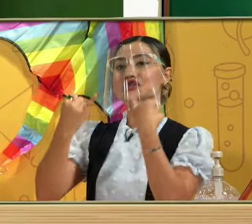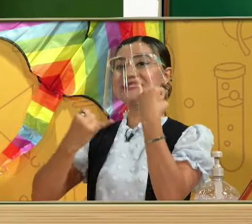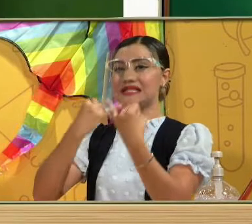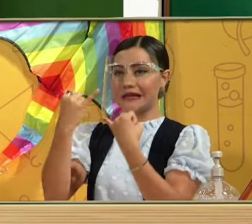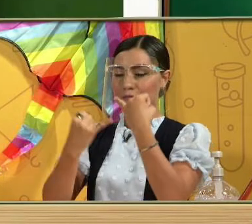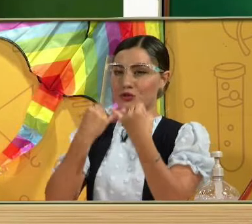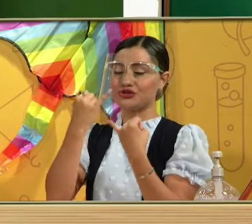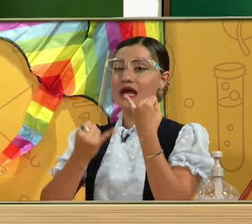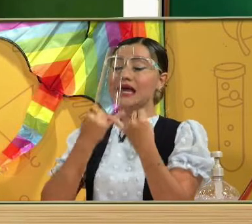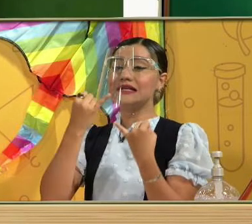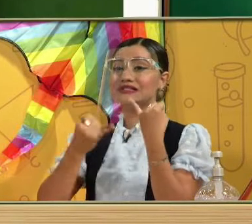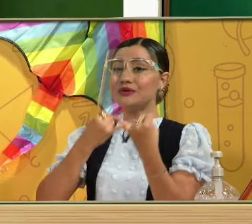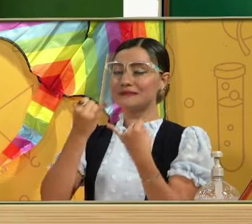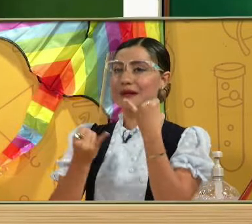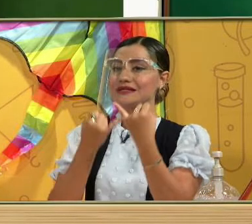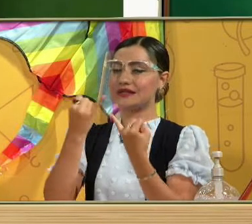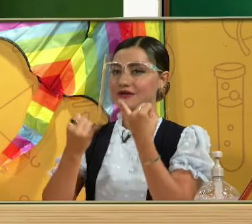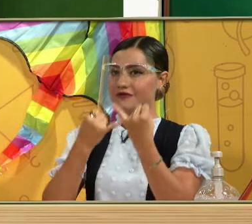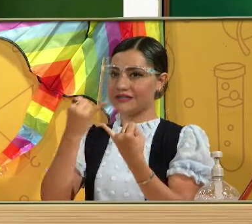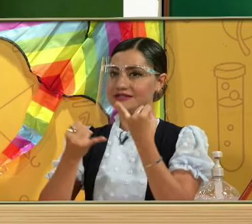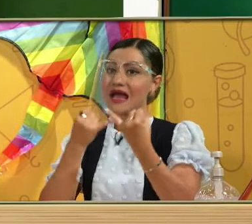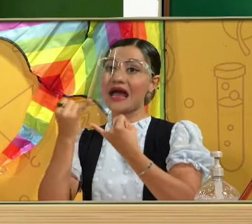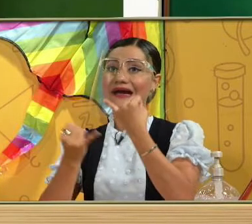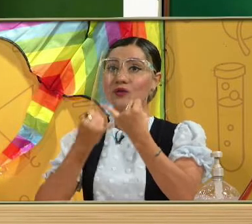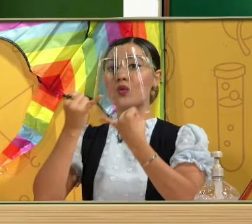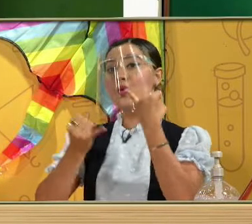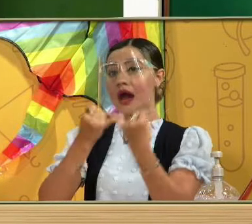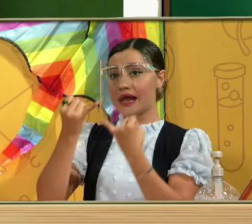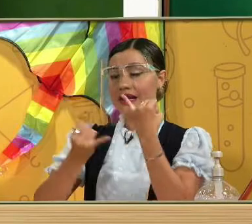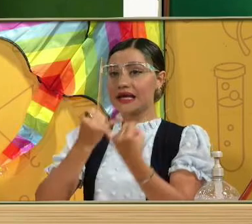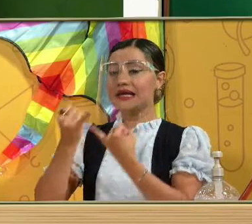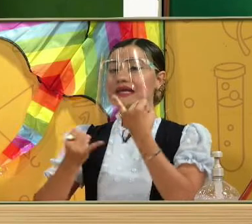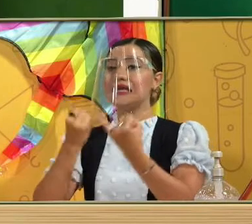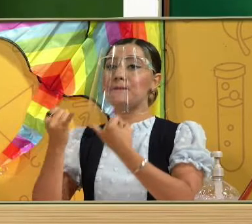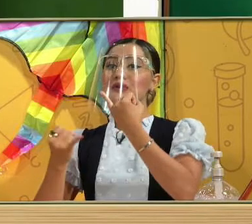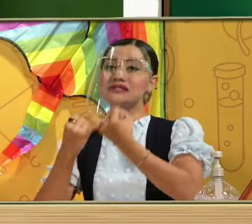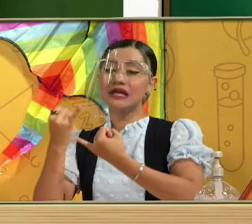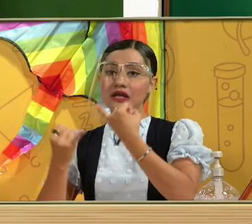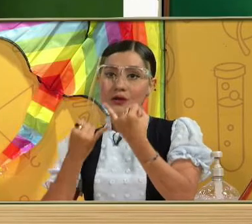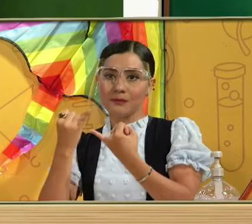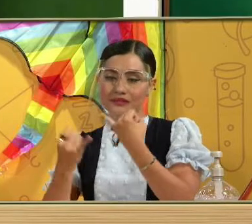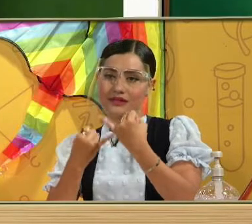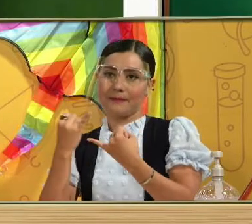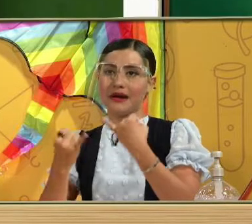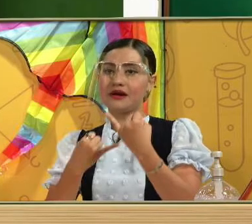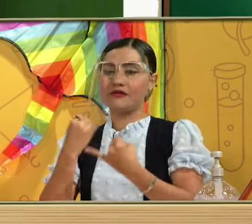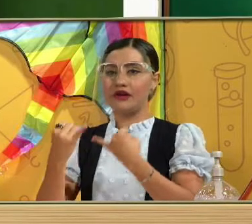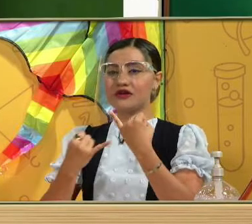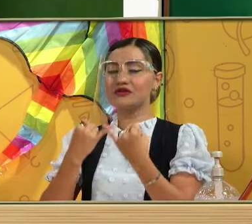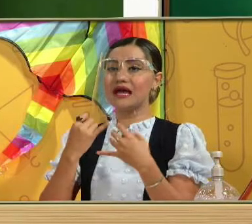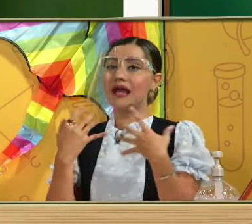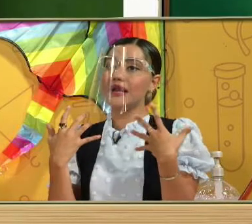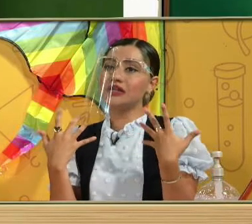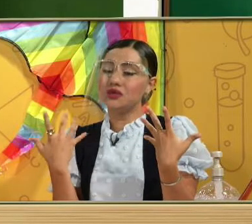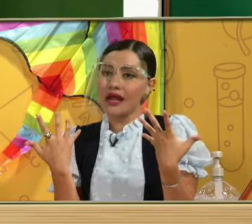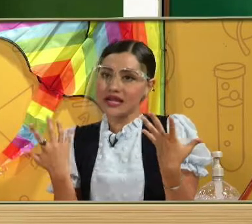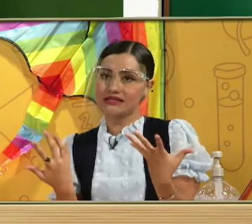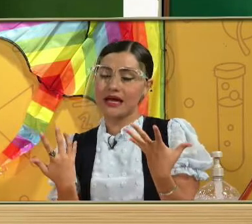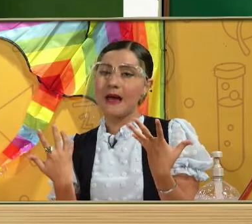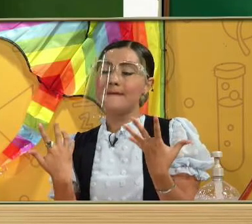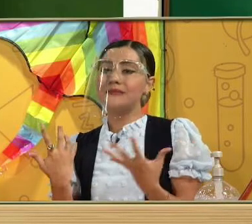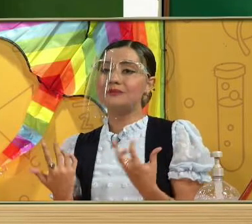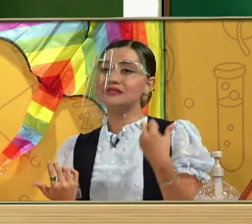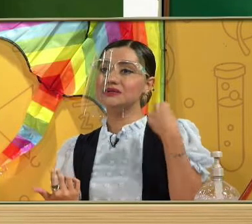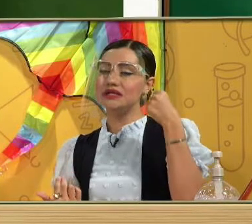realizando círculos. Esto es para hacer referencia a jugar. Y posteriormente, para referirnos a la